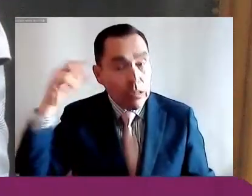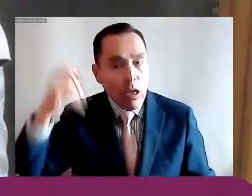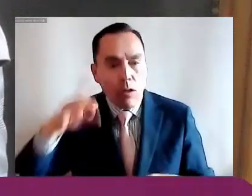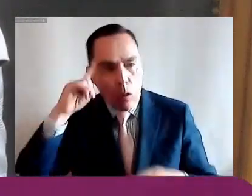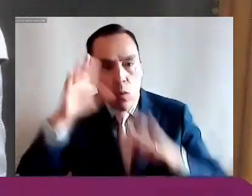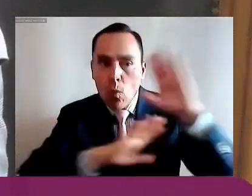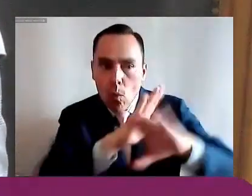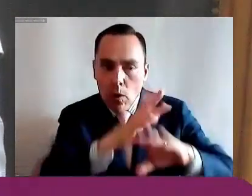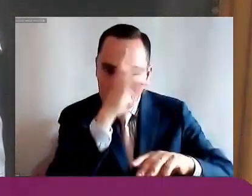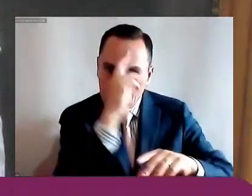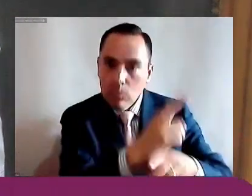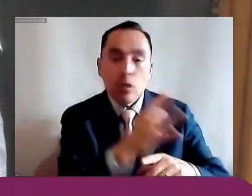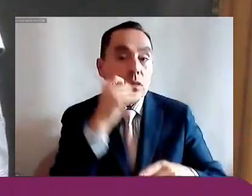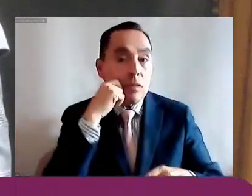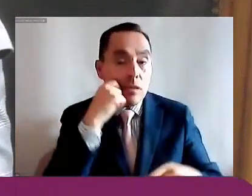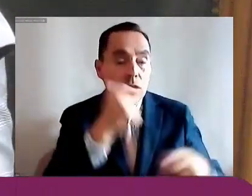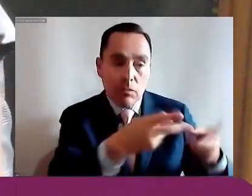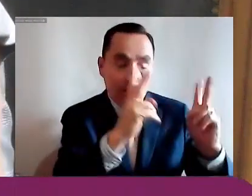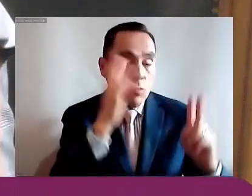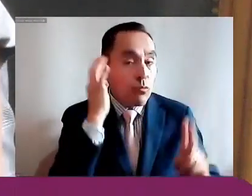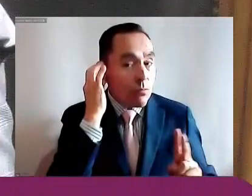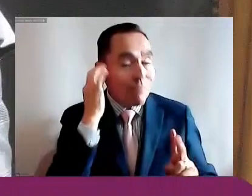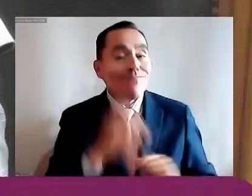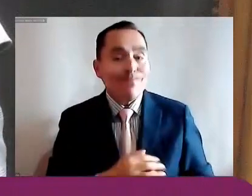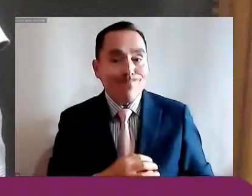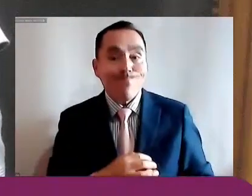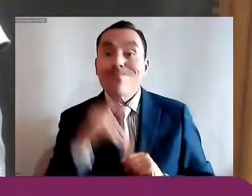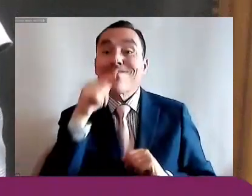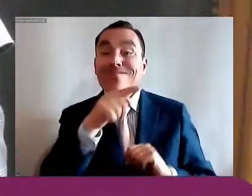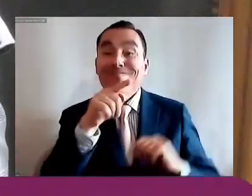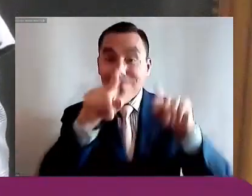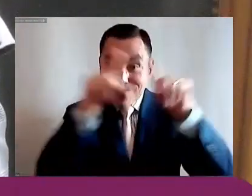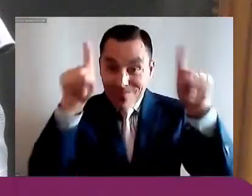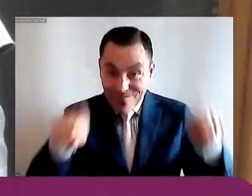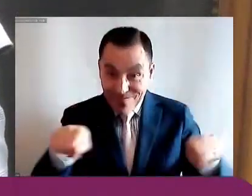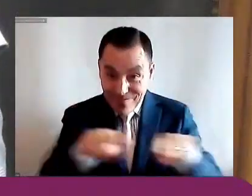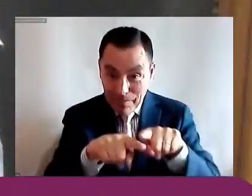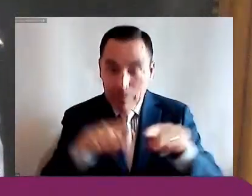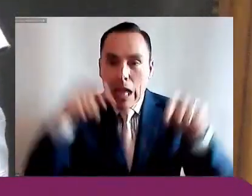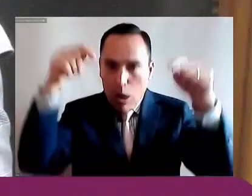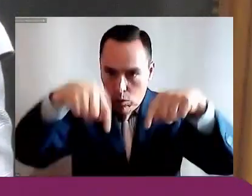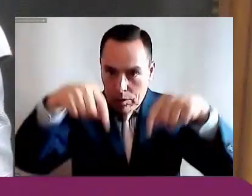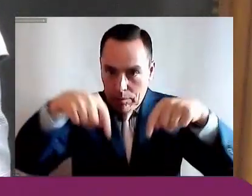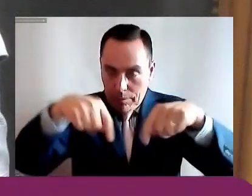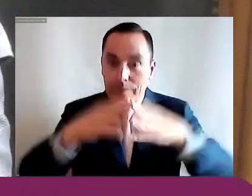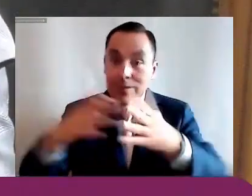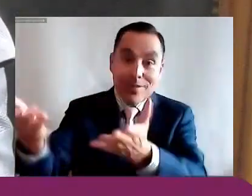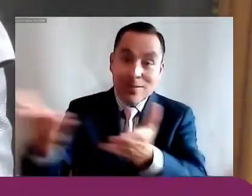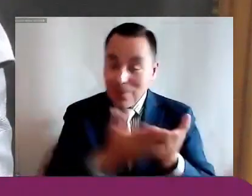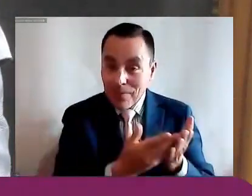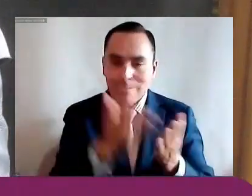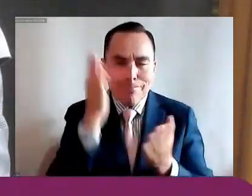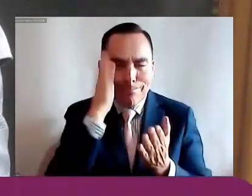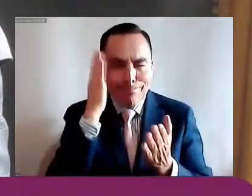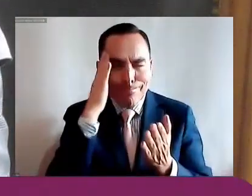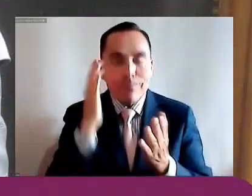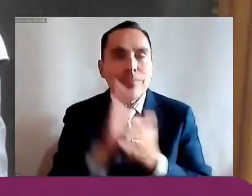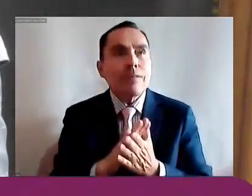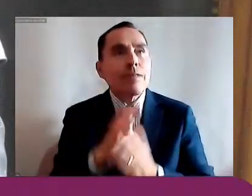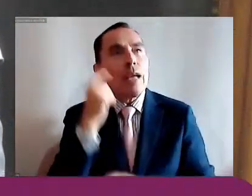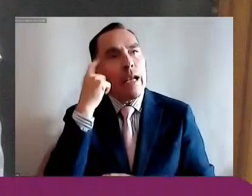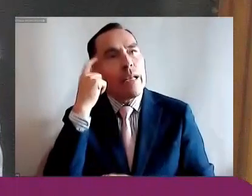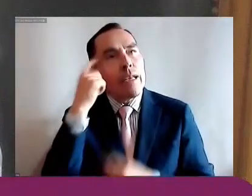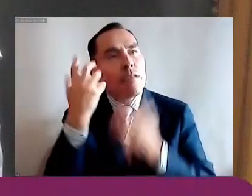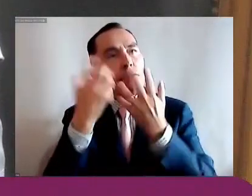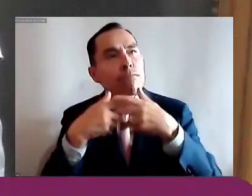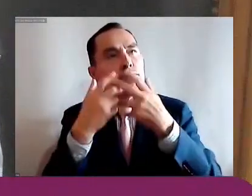humanos de las mujeres. Y en ese marco, los hemos querido invitar a reflexionar específicamente sobre la autonomía de las